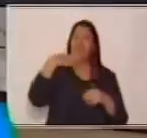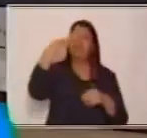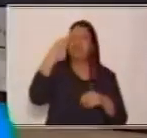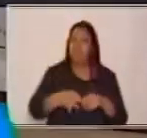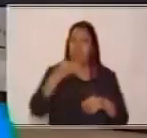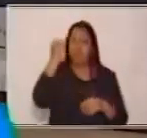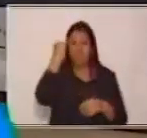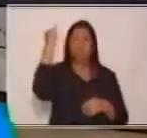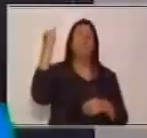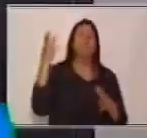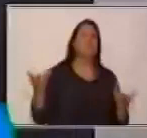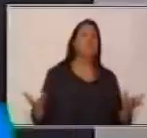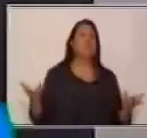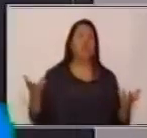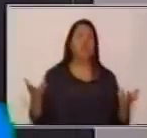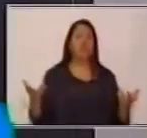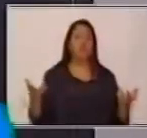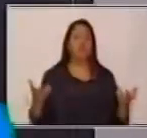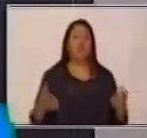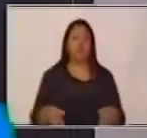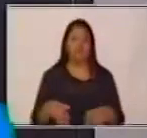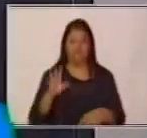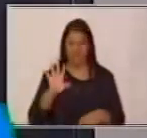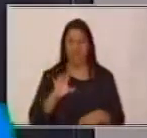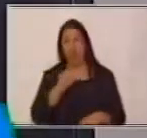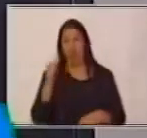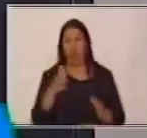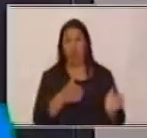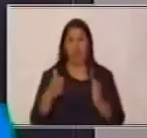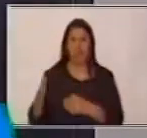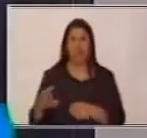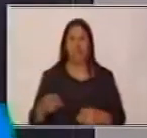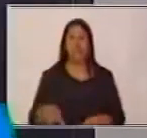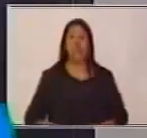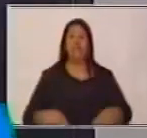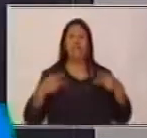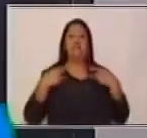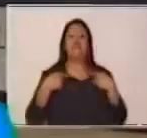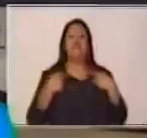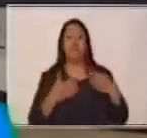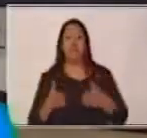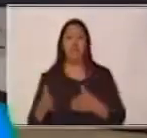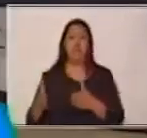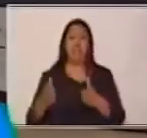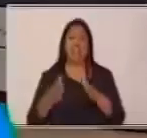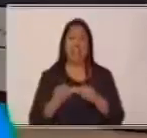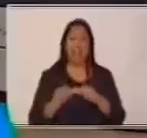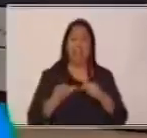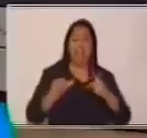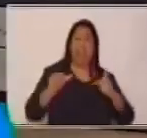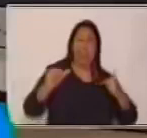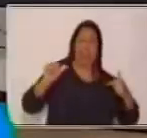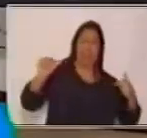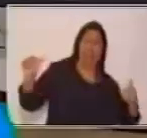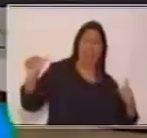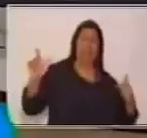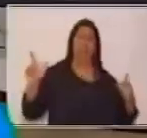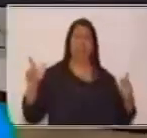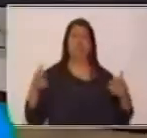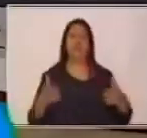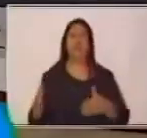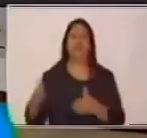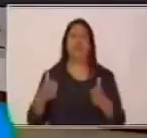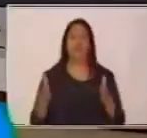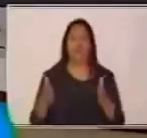la vida es un largo camino. Metáfora, comparación o imagen. Ahora te invito a que